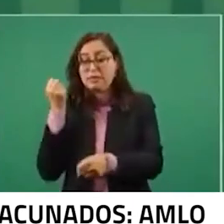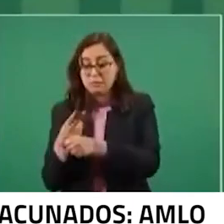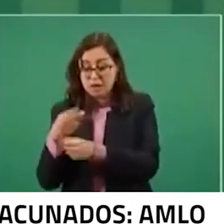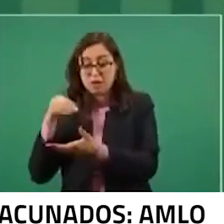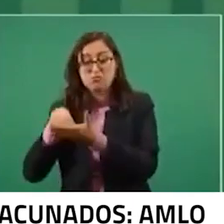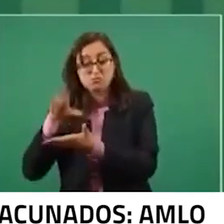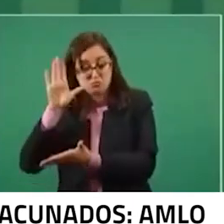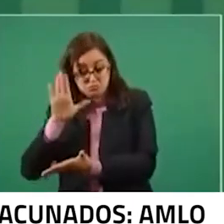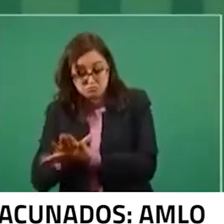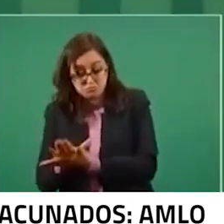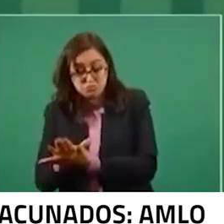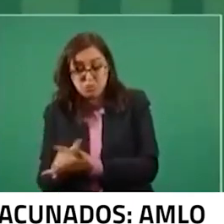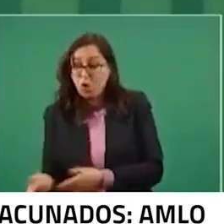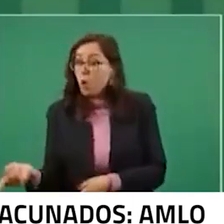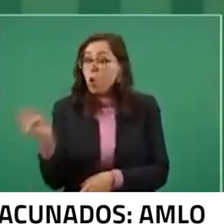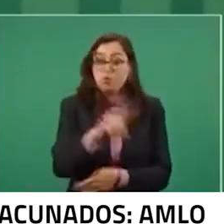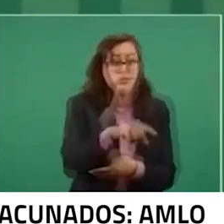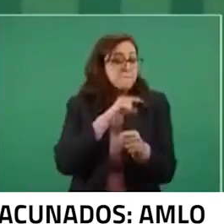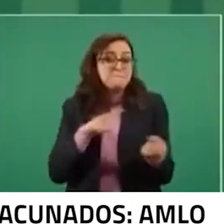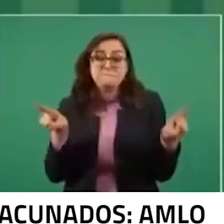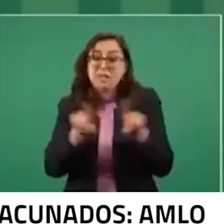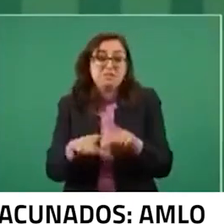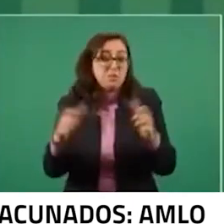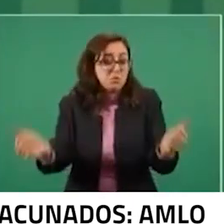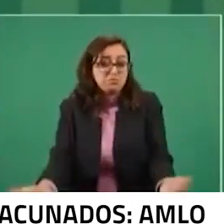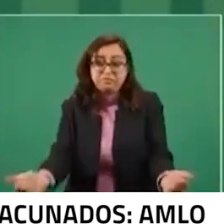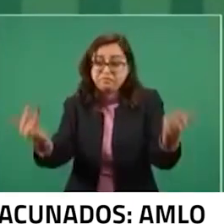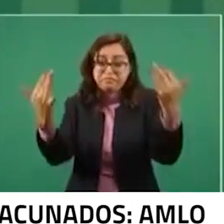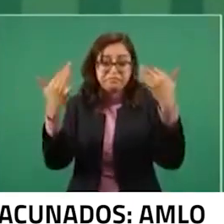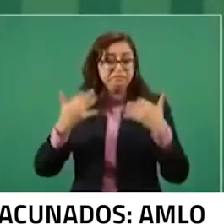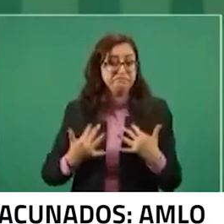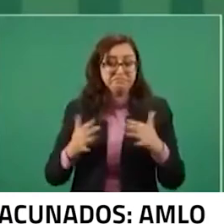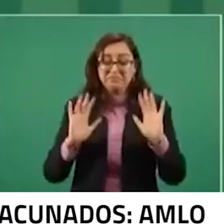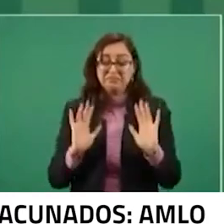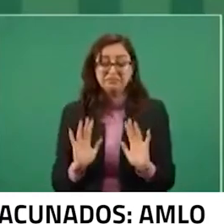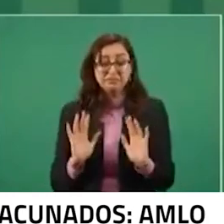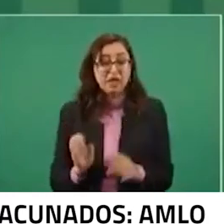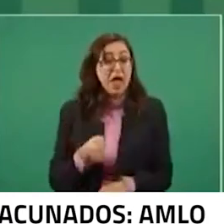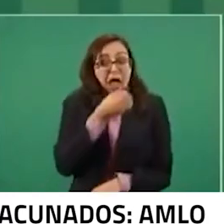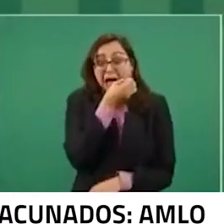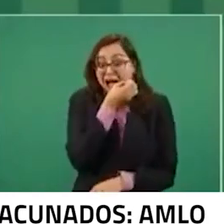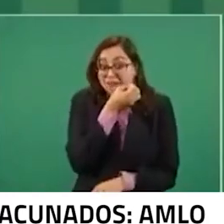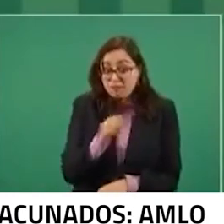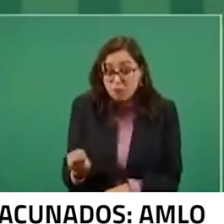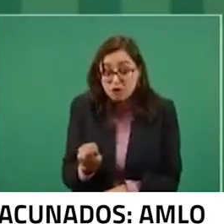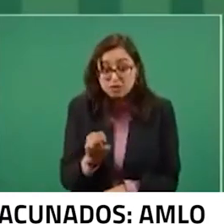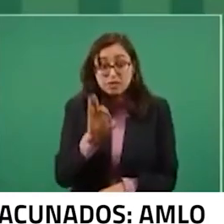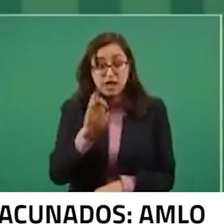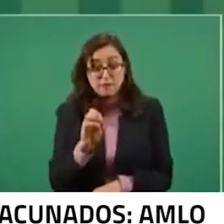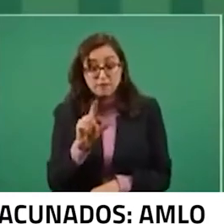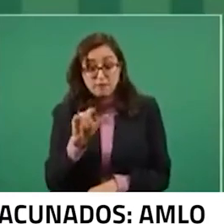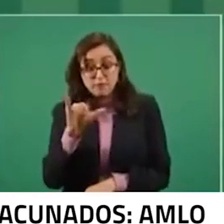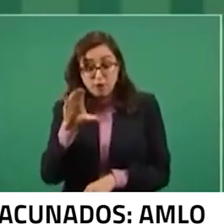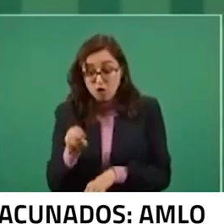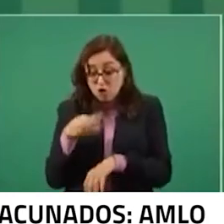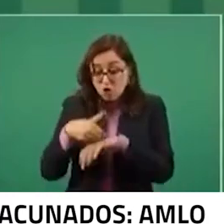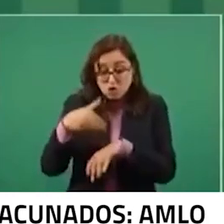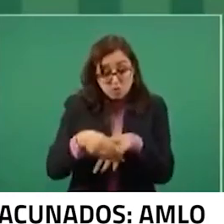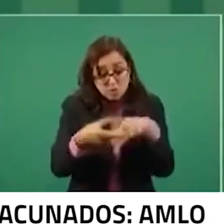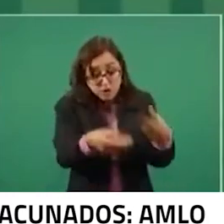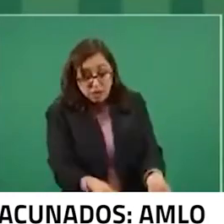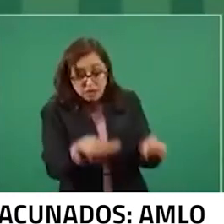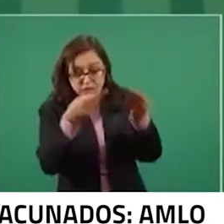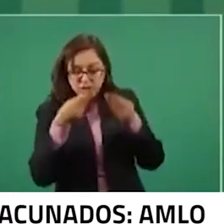y quienes no lo hayan hecho. O sea, no es obligatorio estar en el censo. También eso es